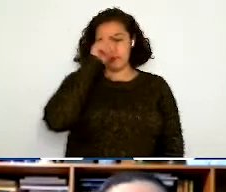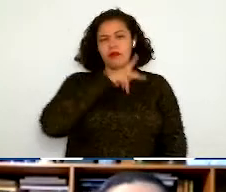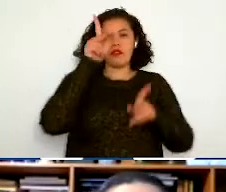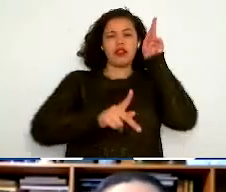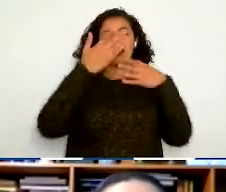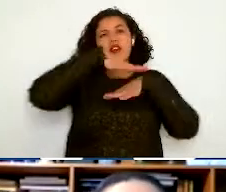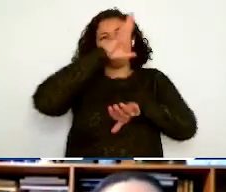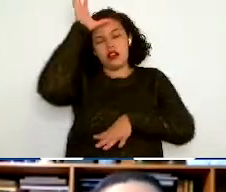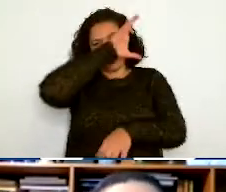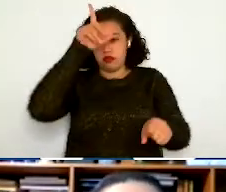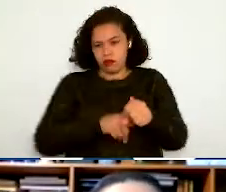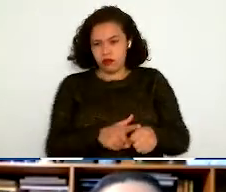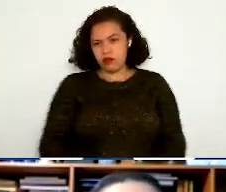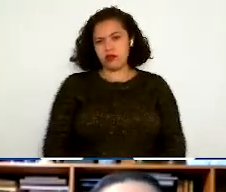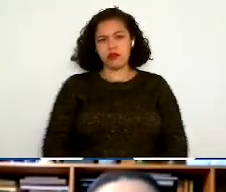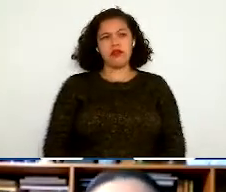cultura, ¿no?